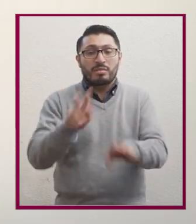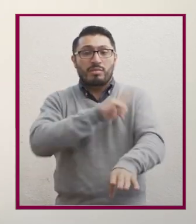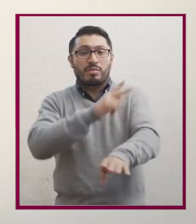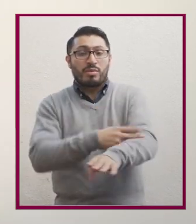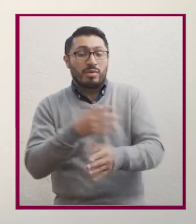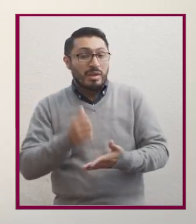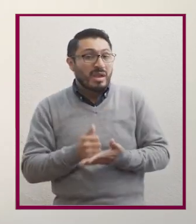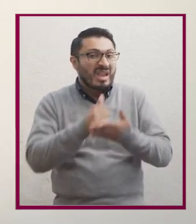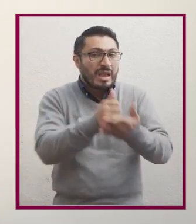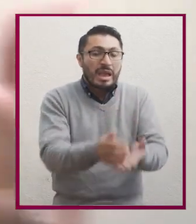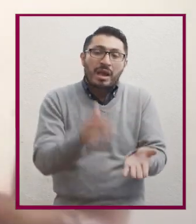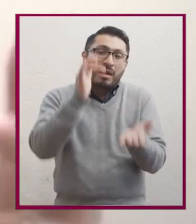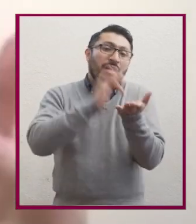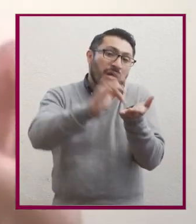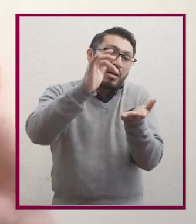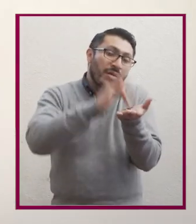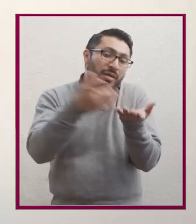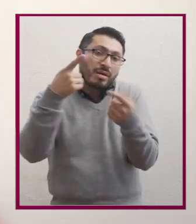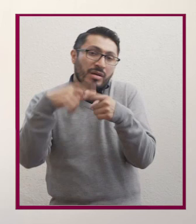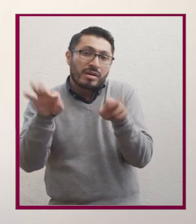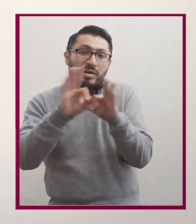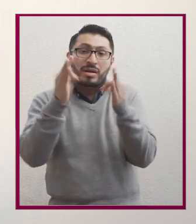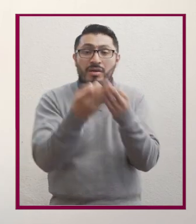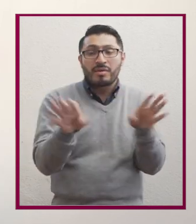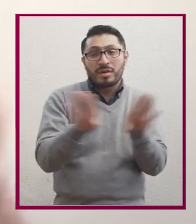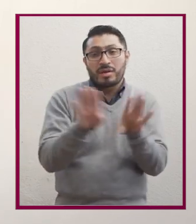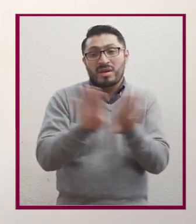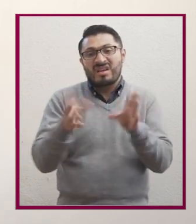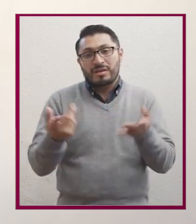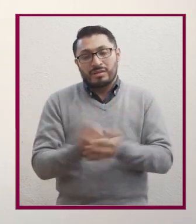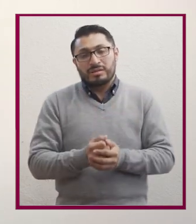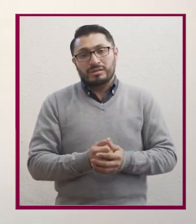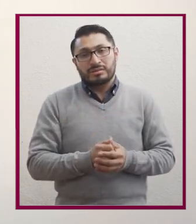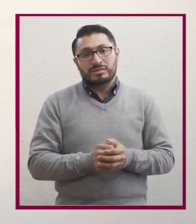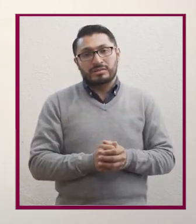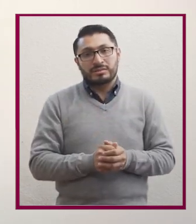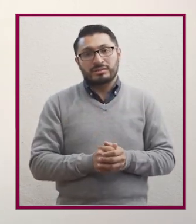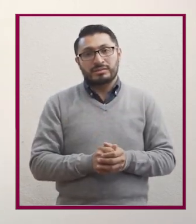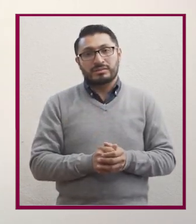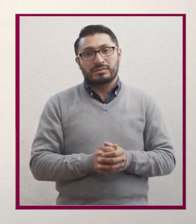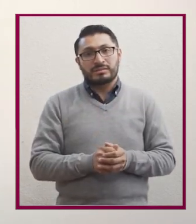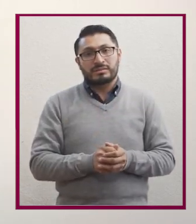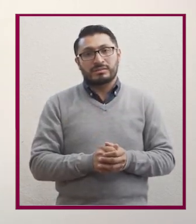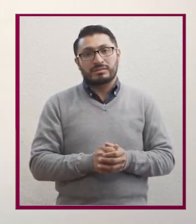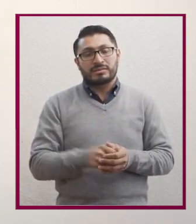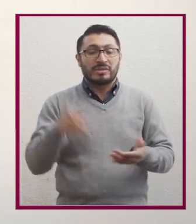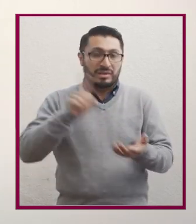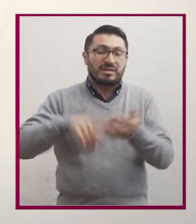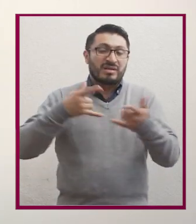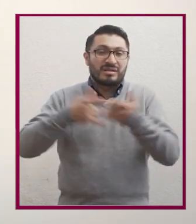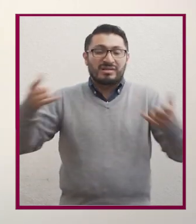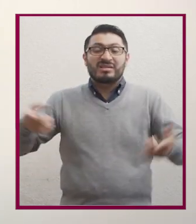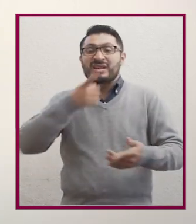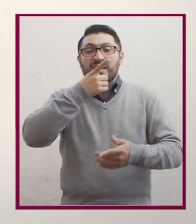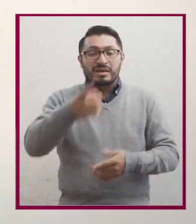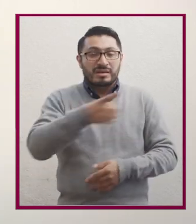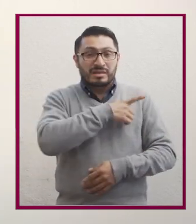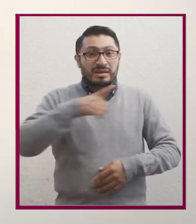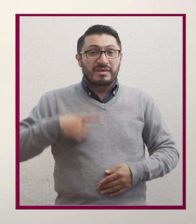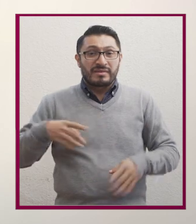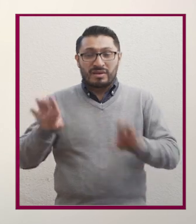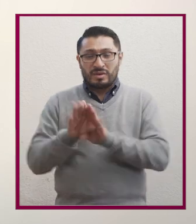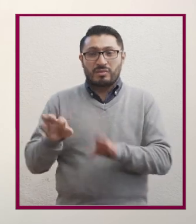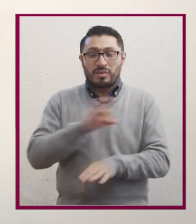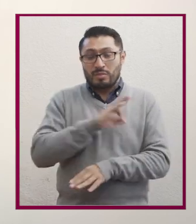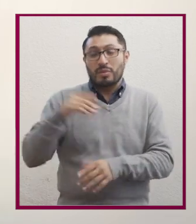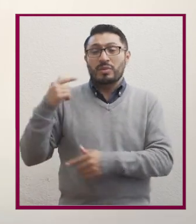de ellos, apoyándolos de distintas formas. Como se menciona en las referencias históricas, tenían capacidad de heredar